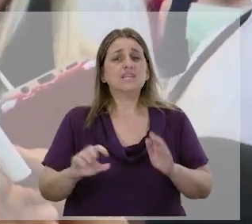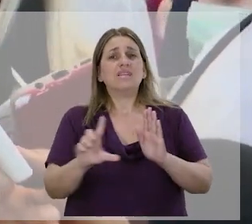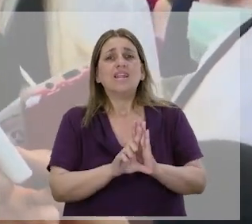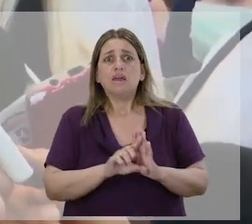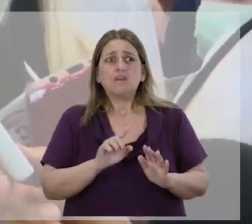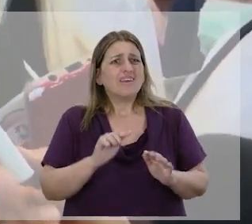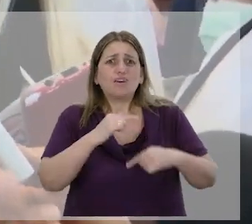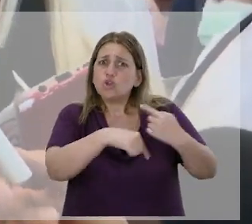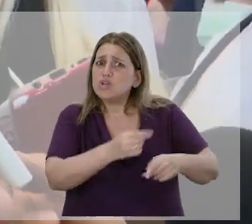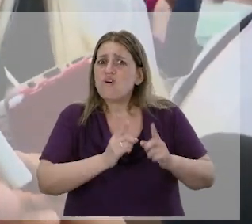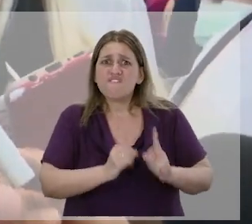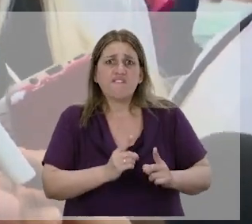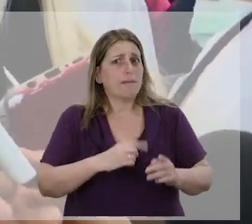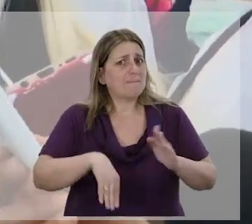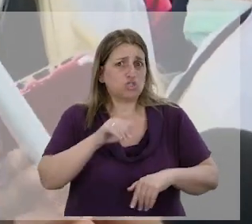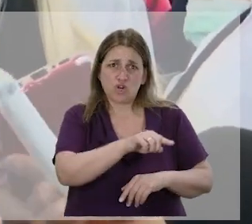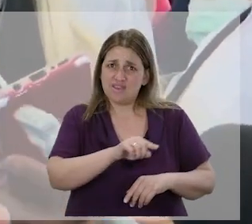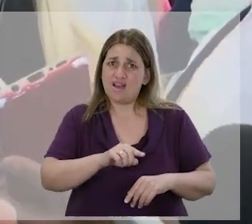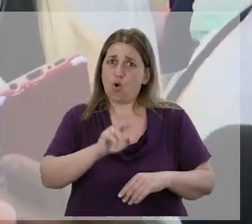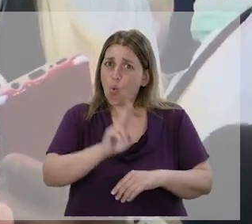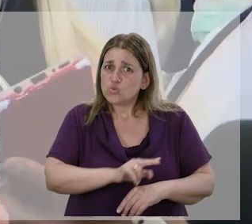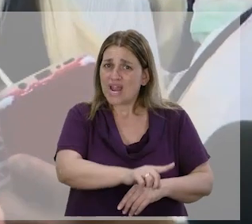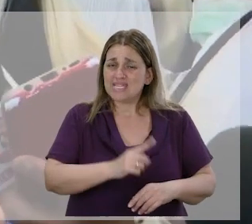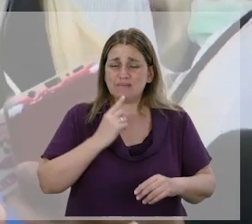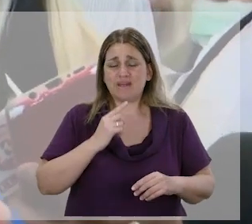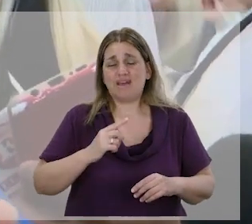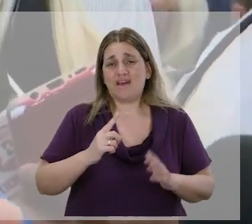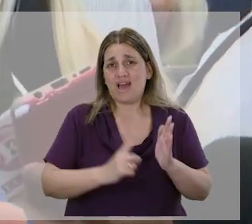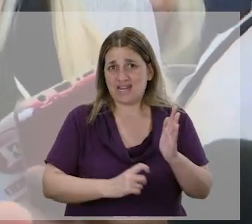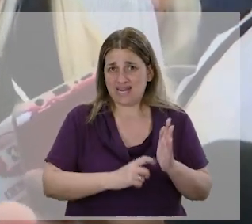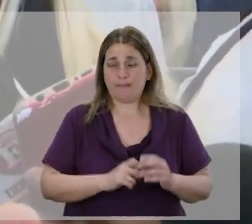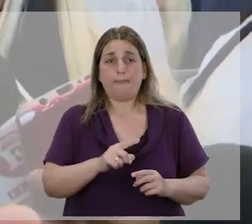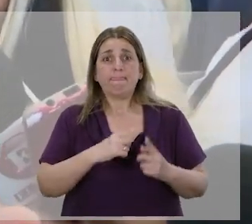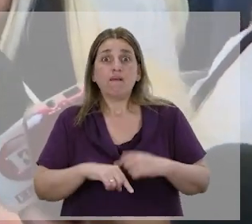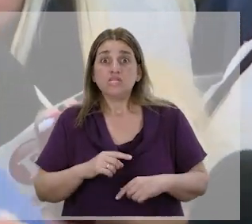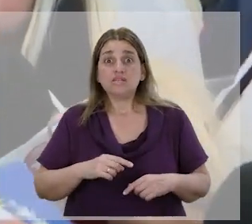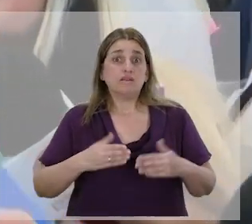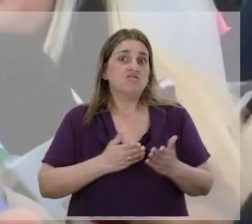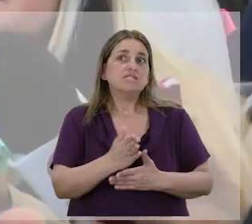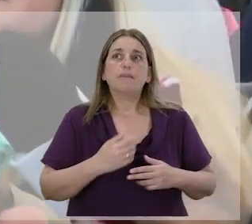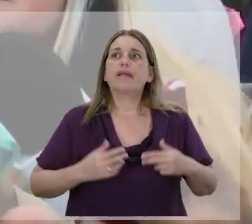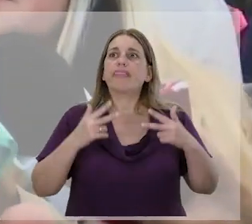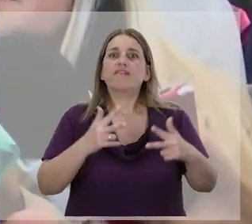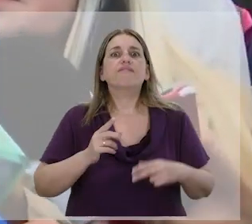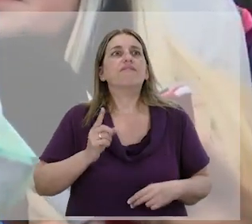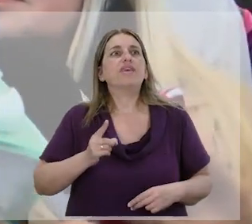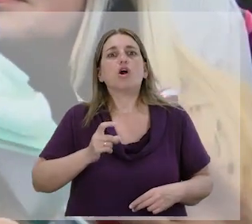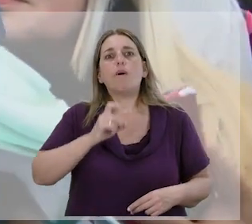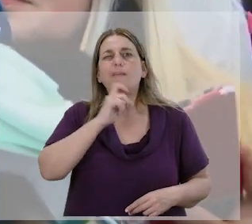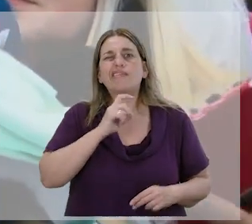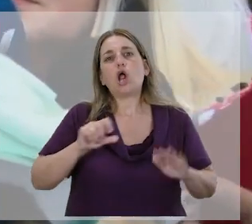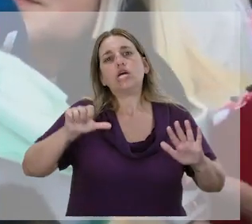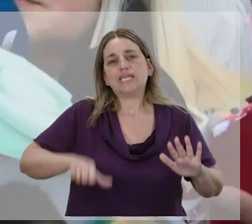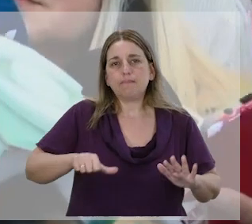y coleando, no se tocó, y es la ley que la mayoría de los uruguayos usan para alquilar. Entonces tenía que